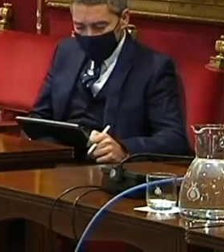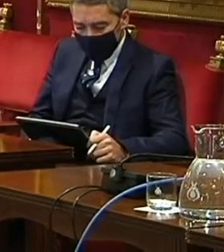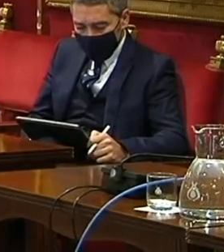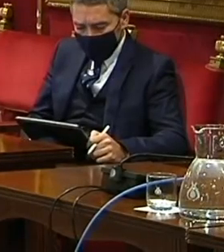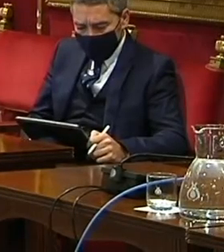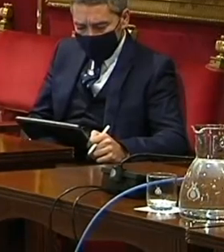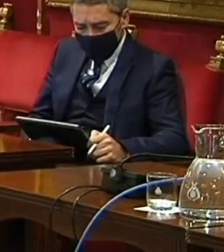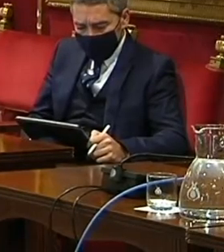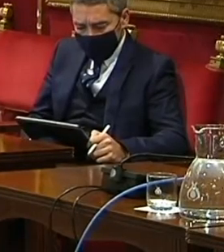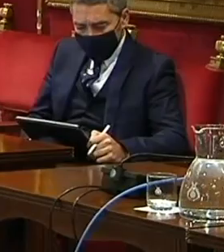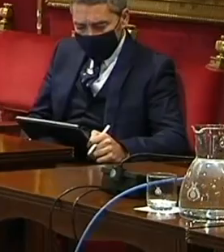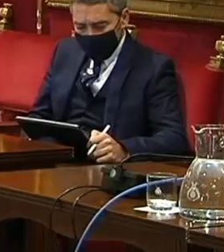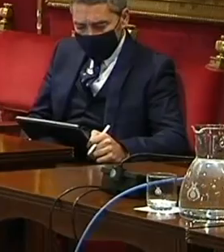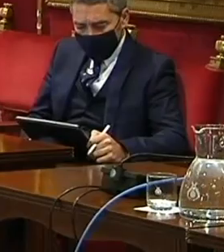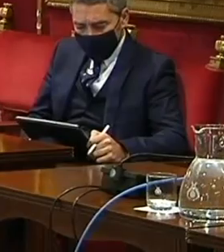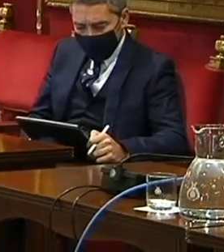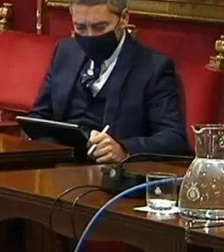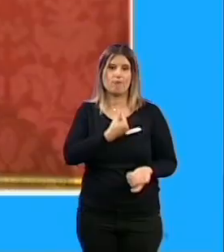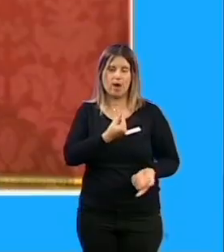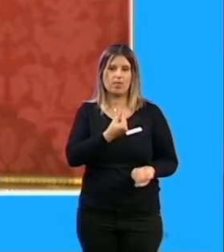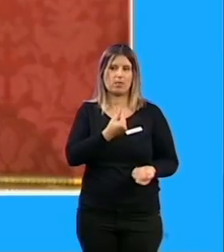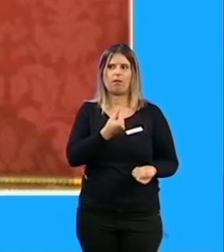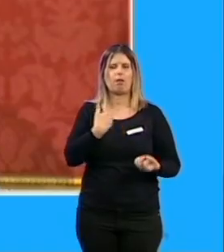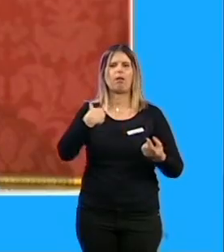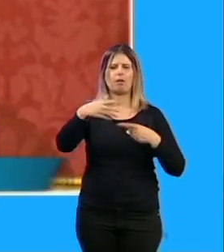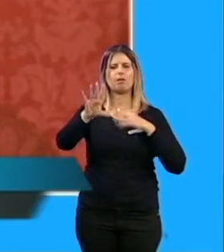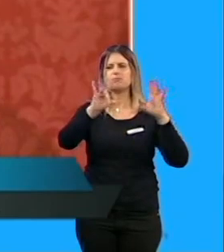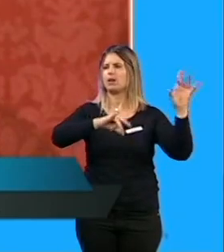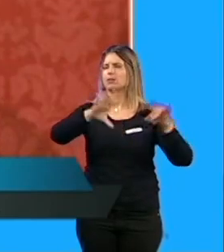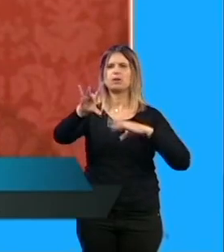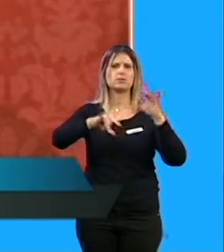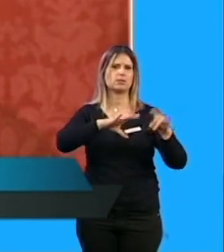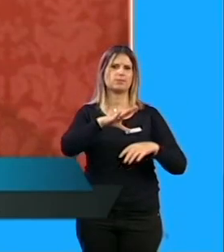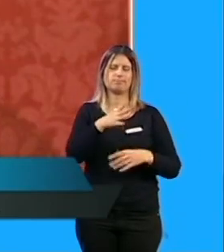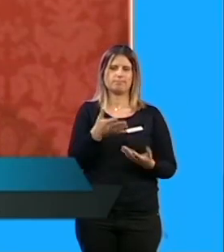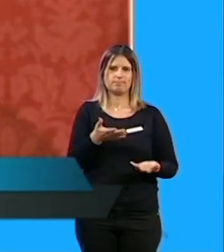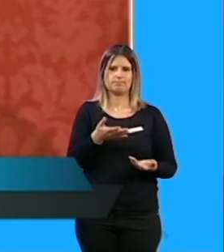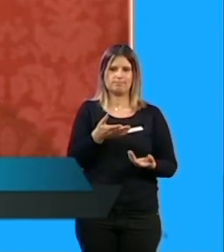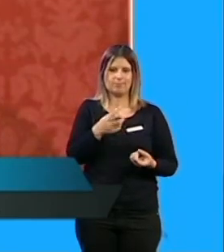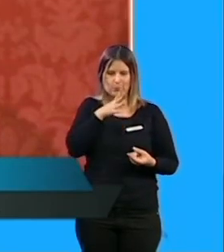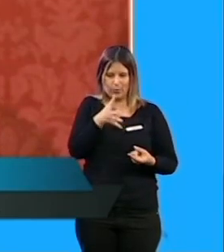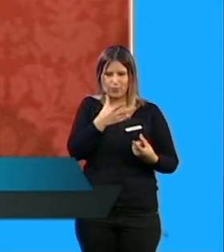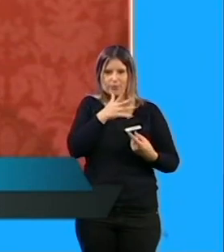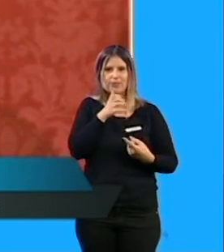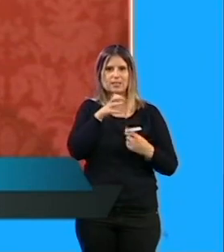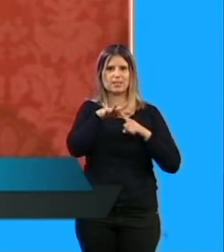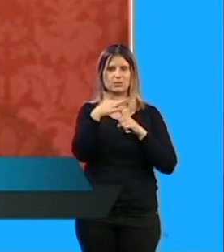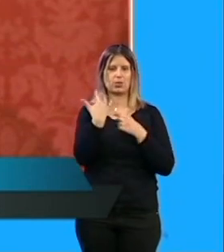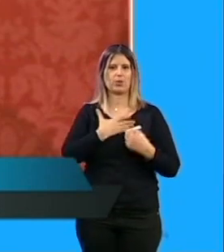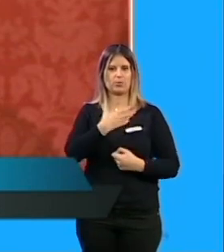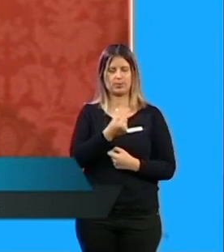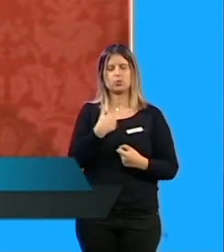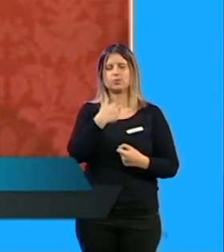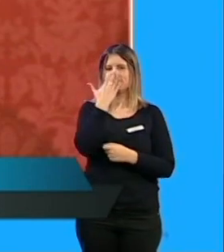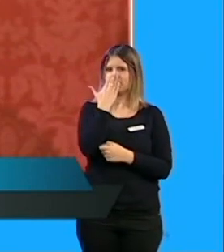por Granada. Y a lo fácil, dar rienda suelta a lo mal que no hemos encontrado esta casa. Y yo digo